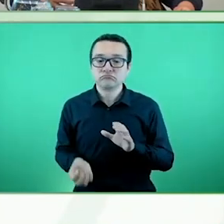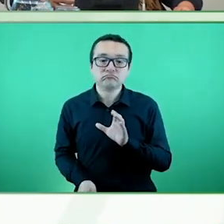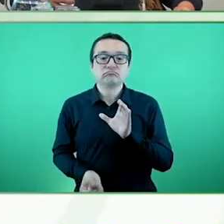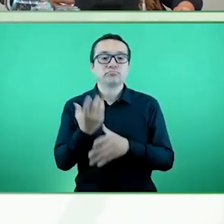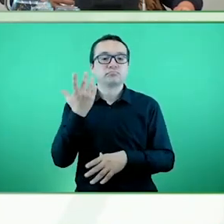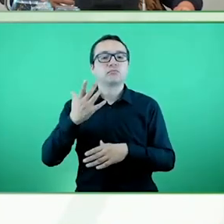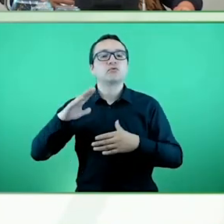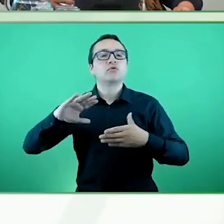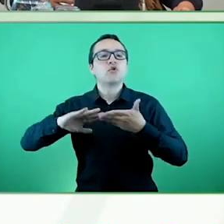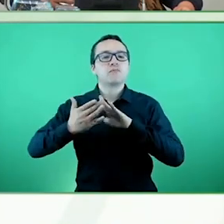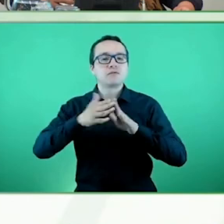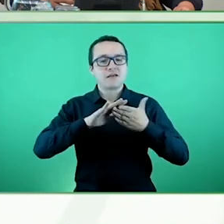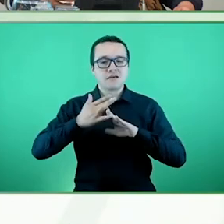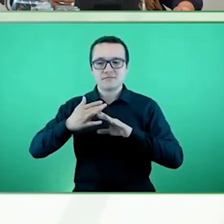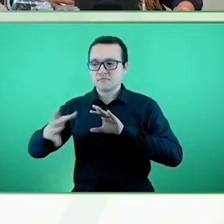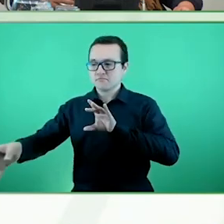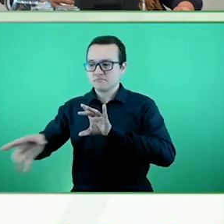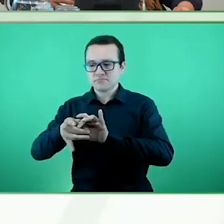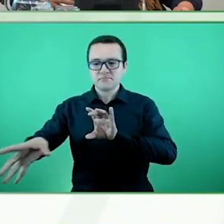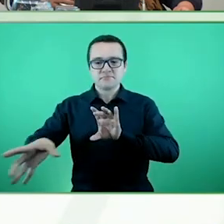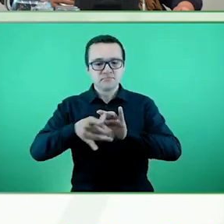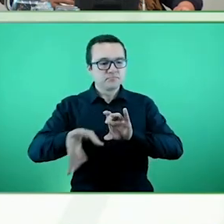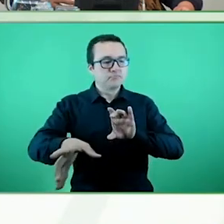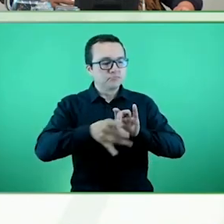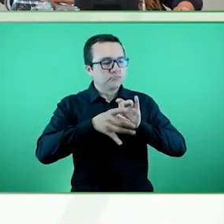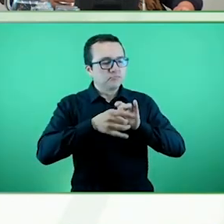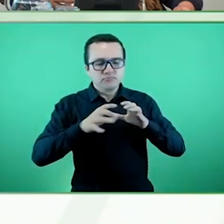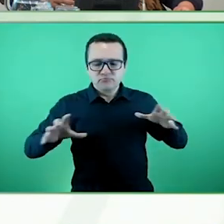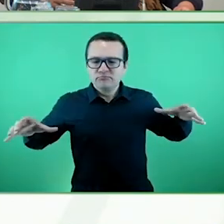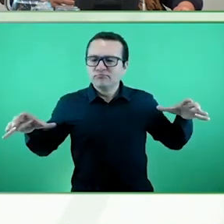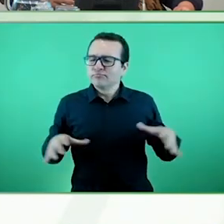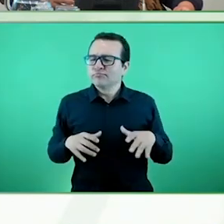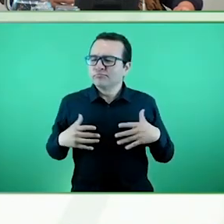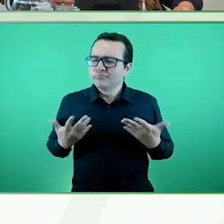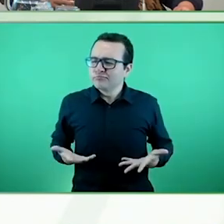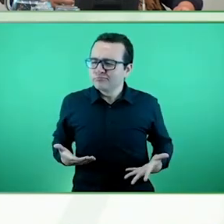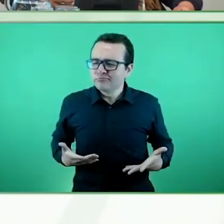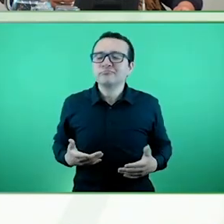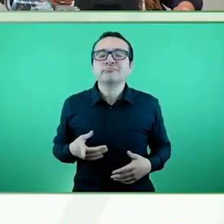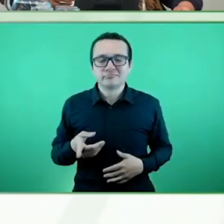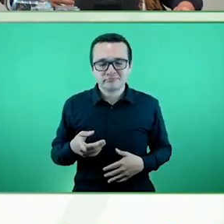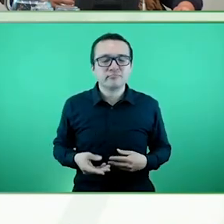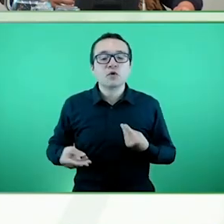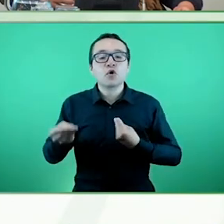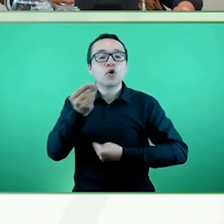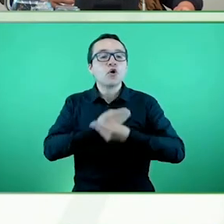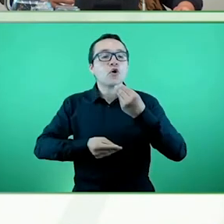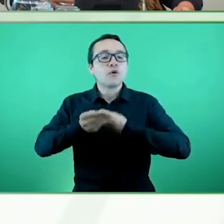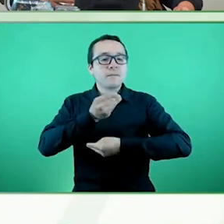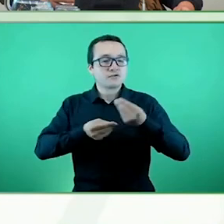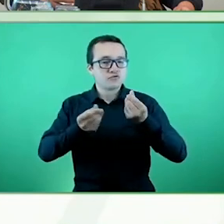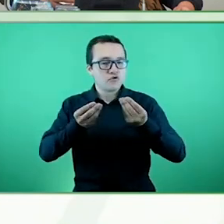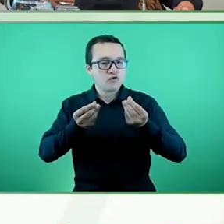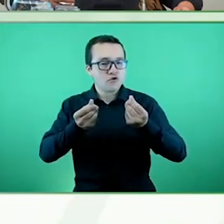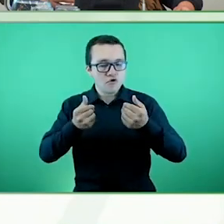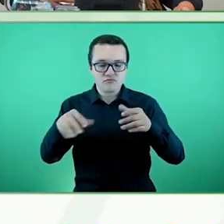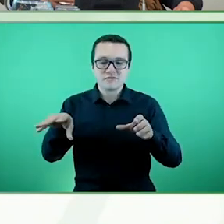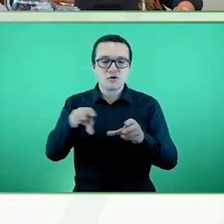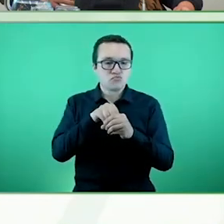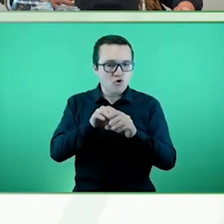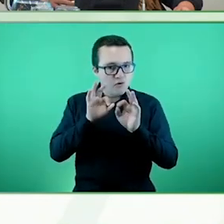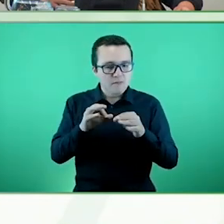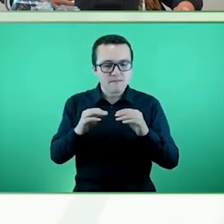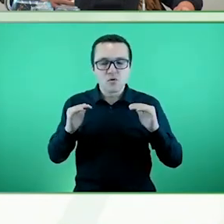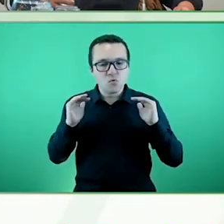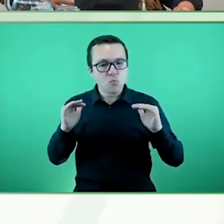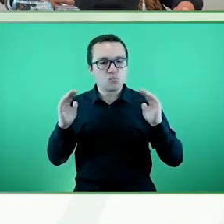una comunidad que busca el comercio justo e inclusivo, pero también establecer redes entre las mismas personas con